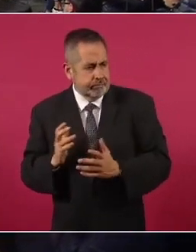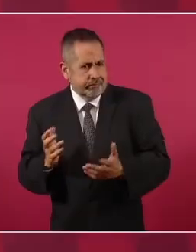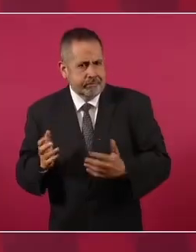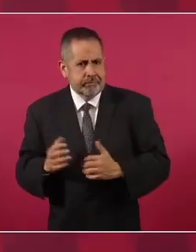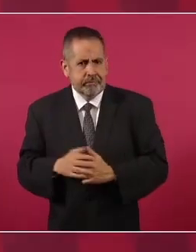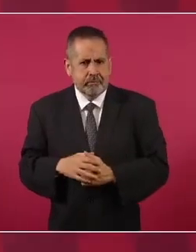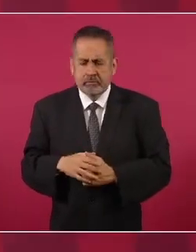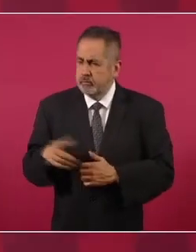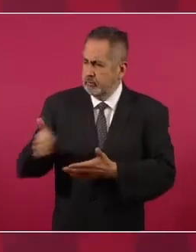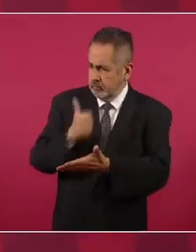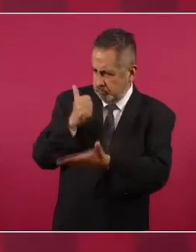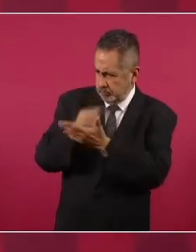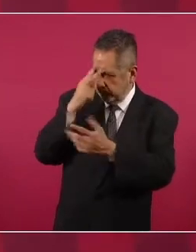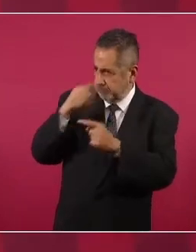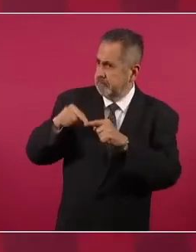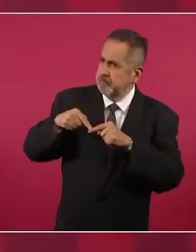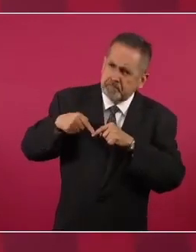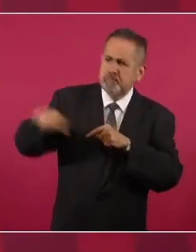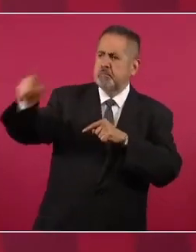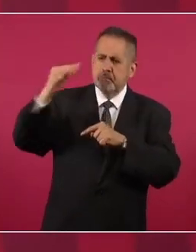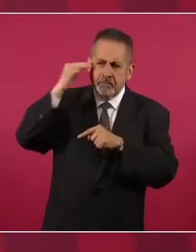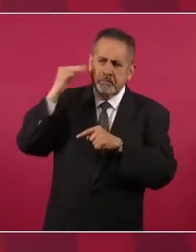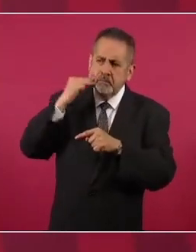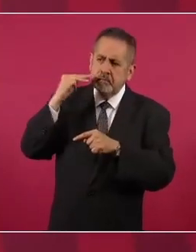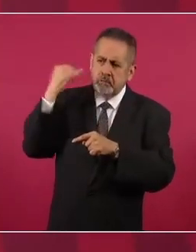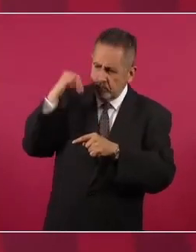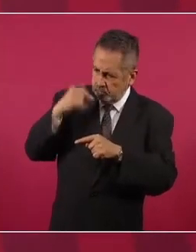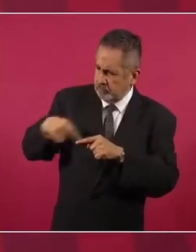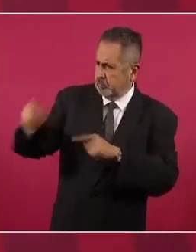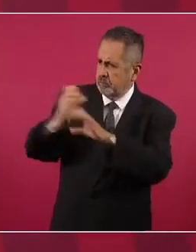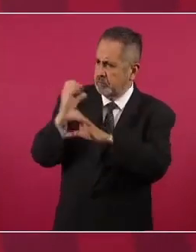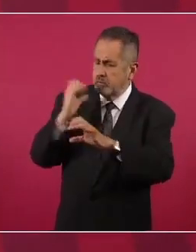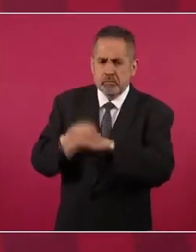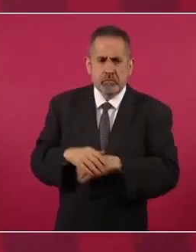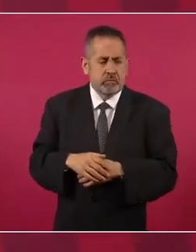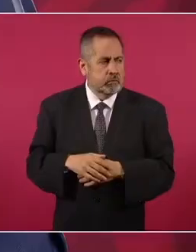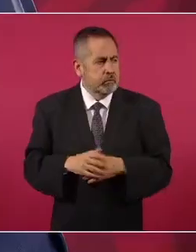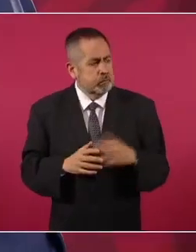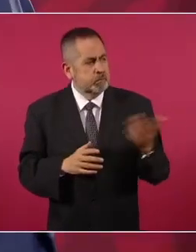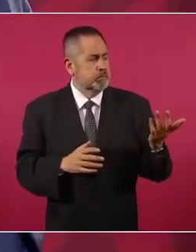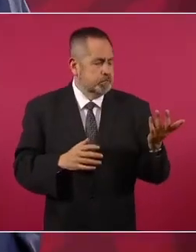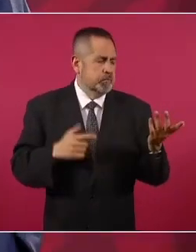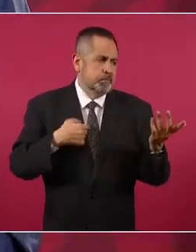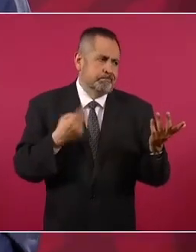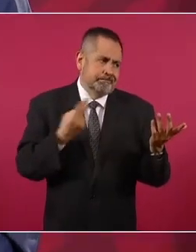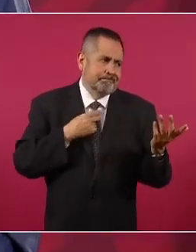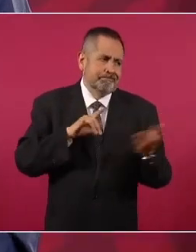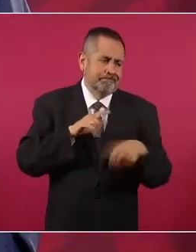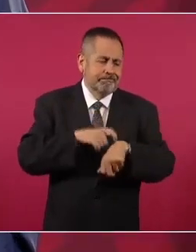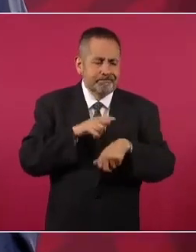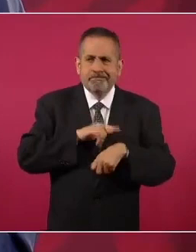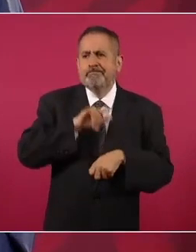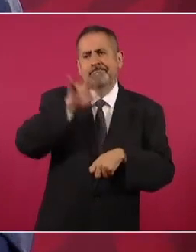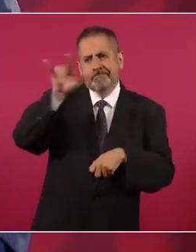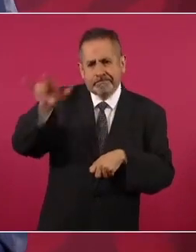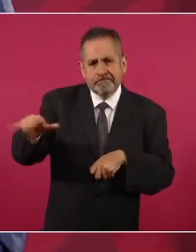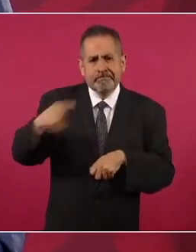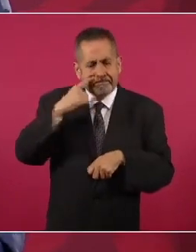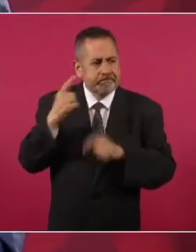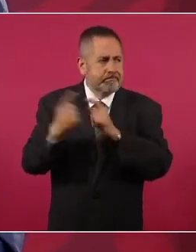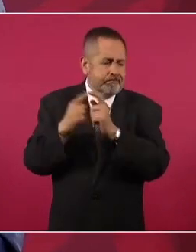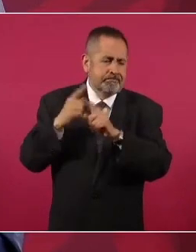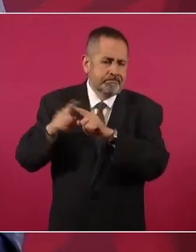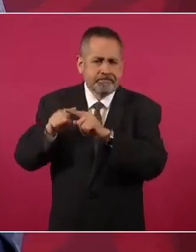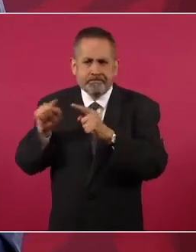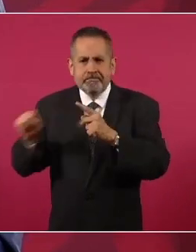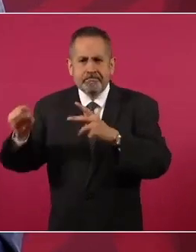de la Ciudad de México hasta Mérida? Le digo: pues no, porque fíjese que tengo que ver varias